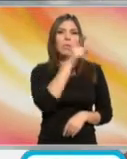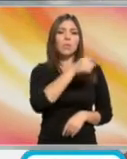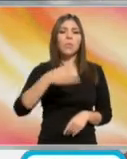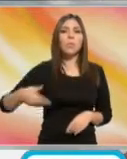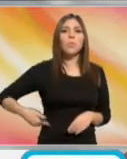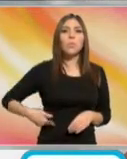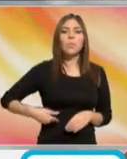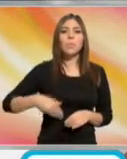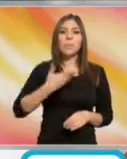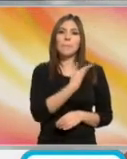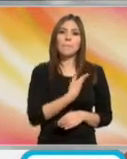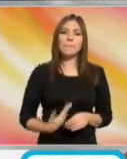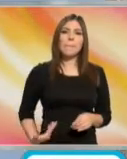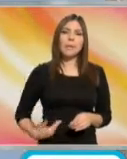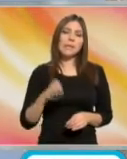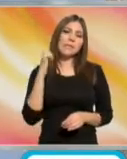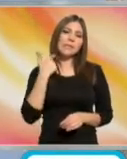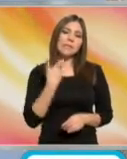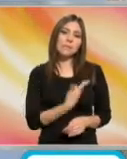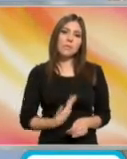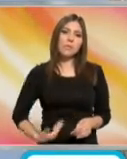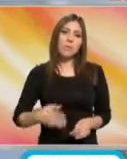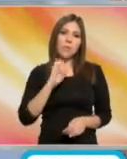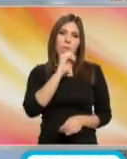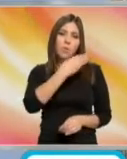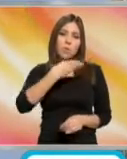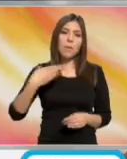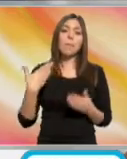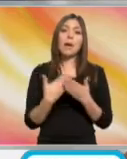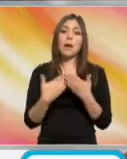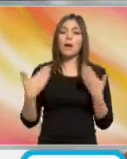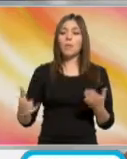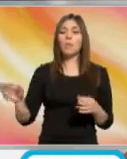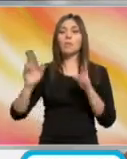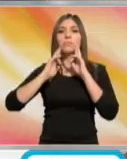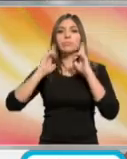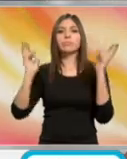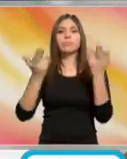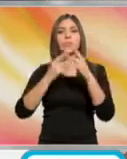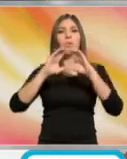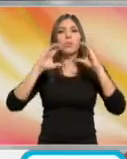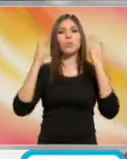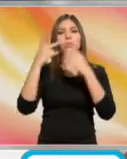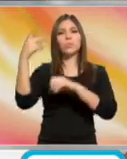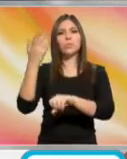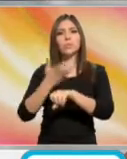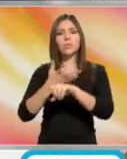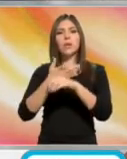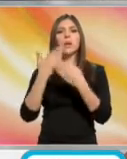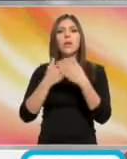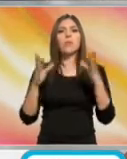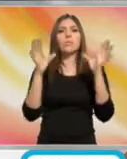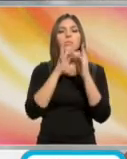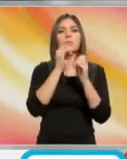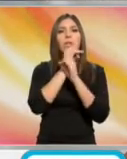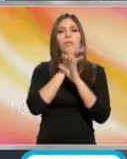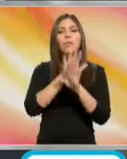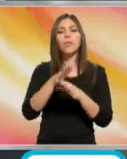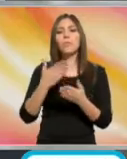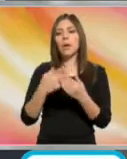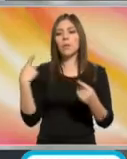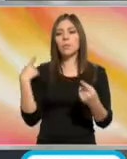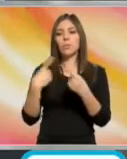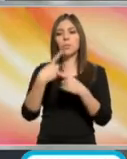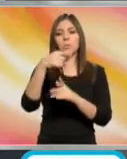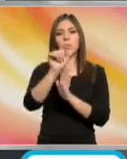justo en un día que se reúne hoy con el Congreso de los Estados Unidos para dar un informe de lo que ha sido pues este mes y un poquito más de tiempo que